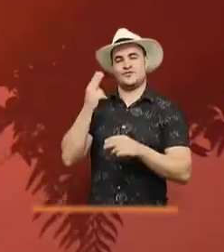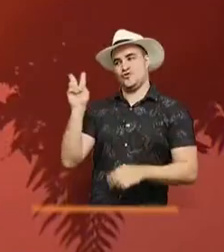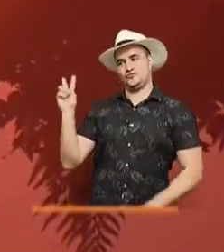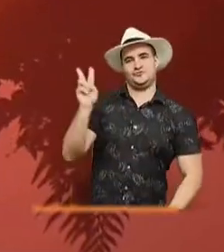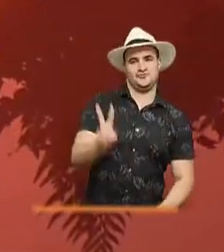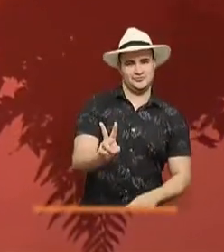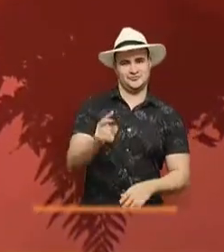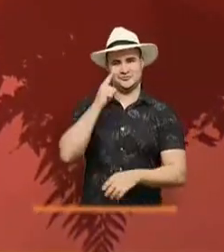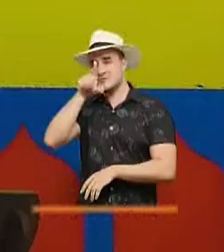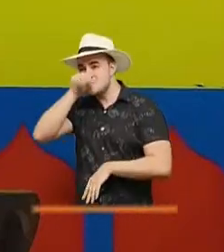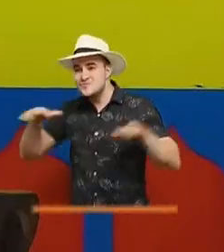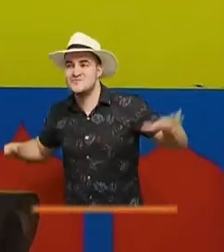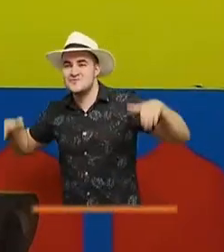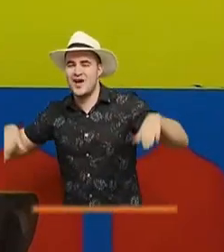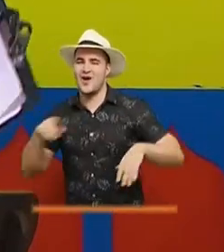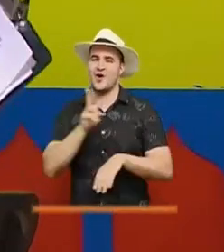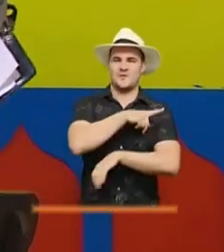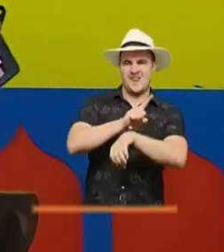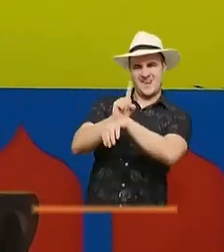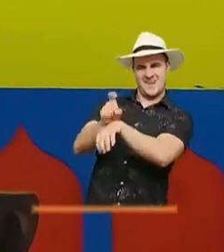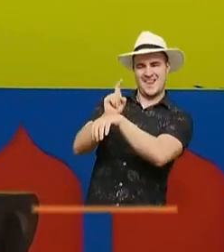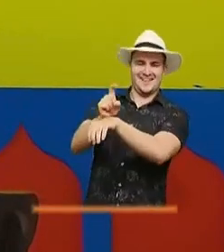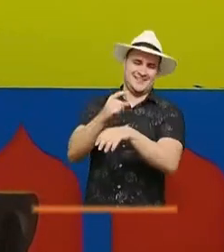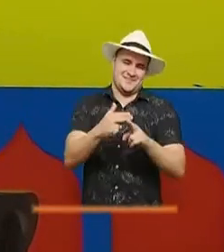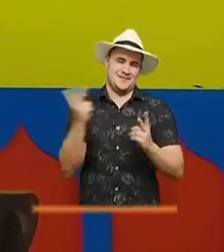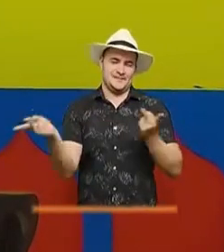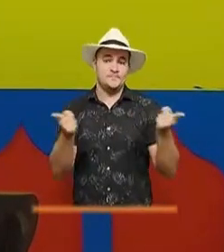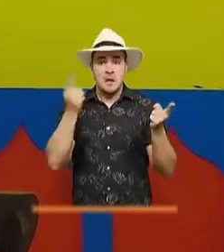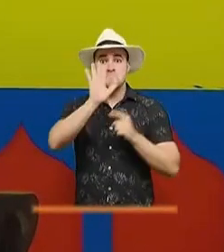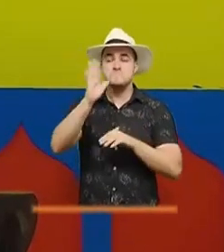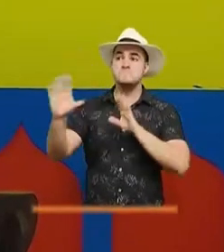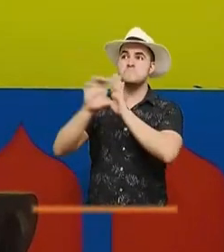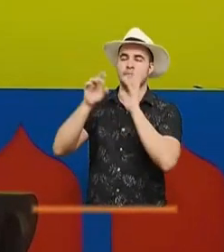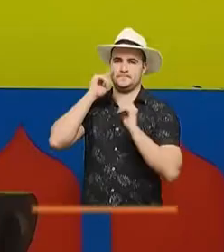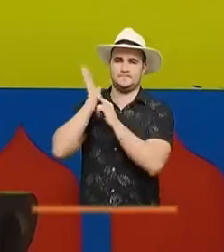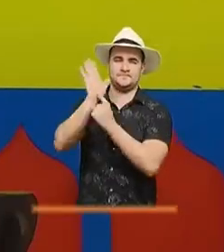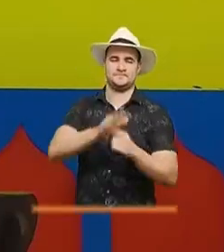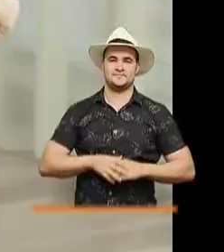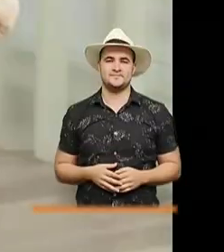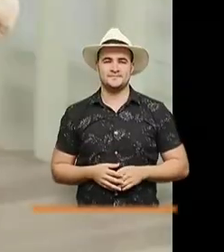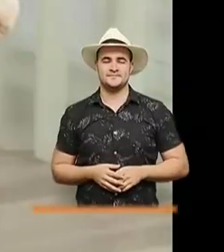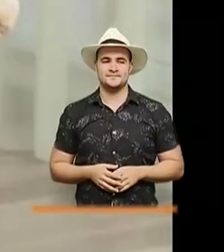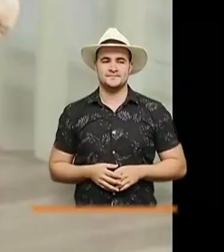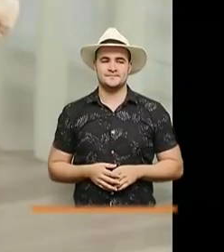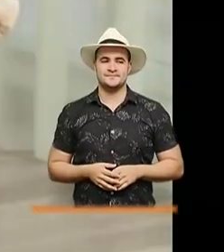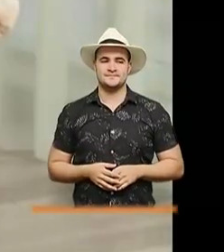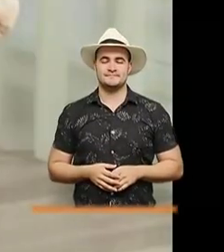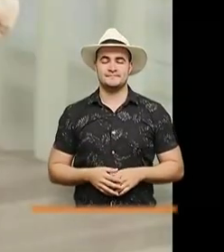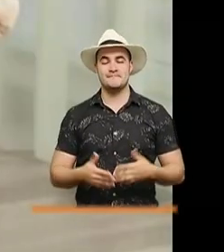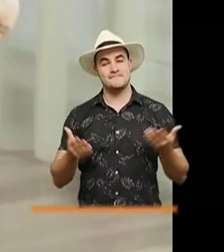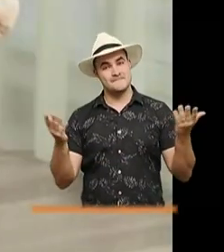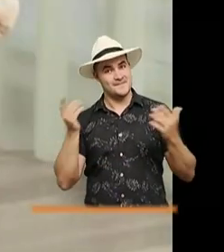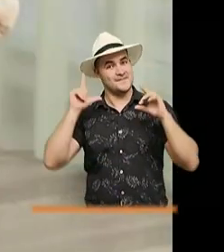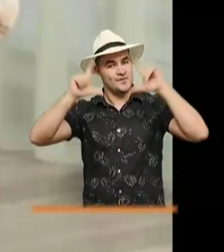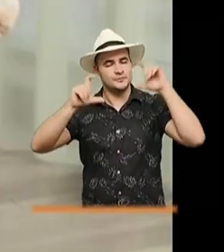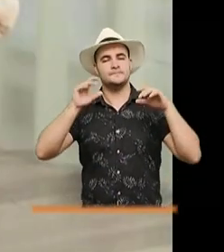Alacrán. En sus pantallas la imagen, entonces. Un hijo quería vero, entonces